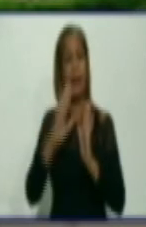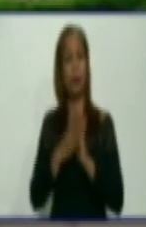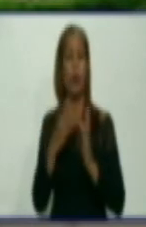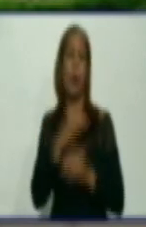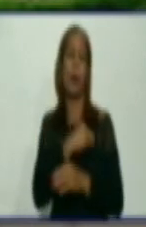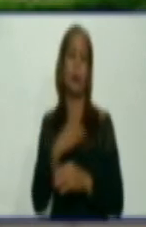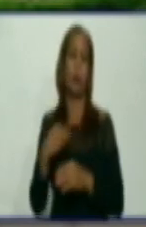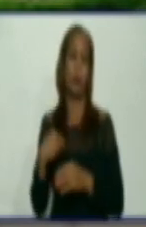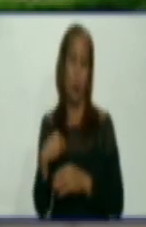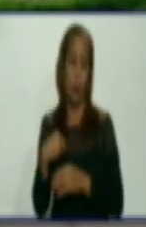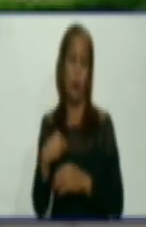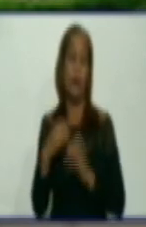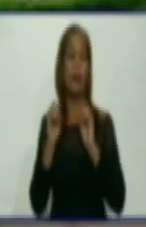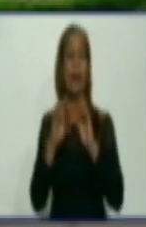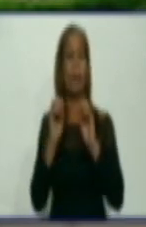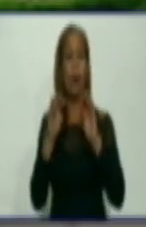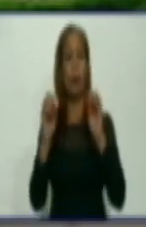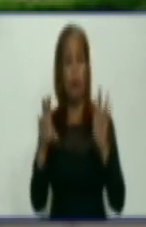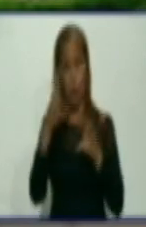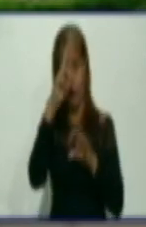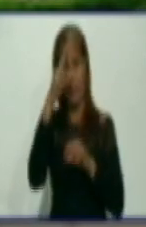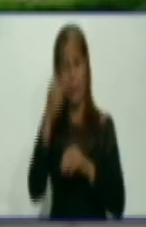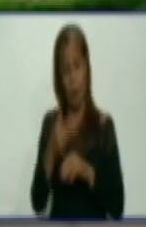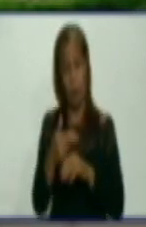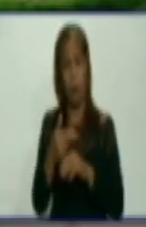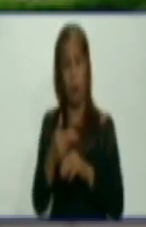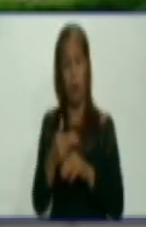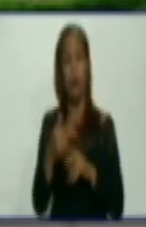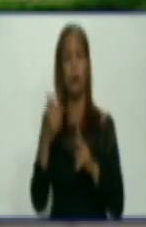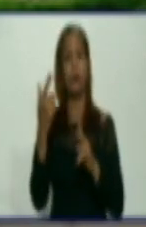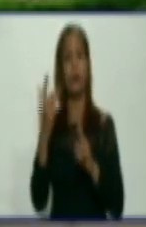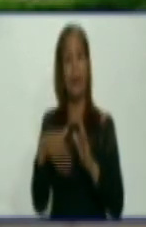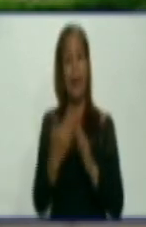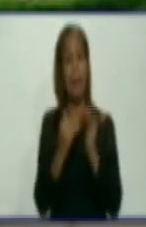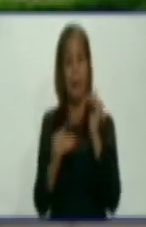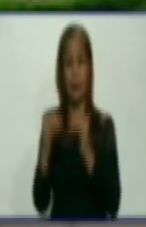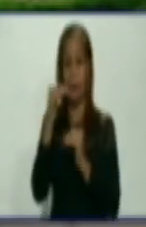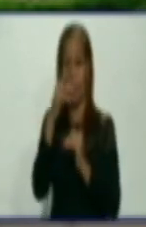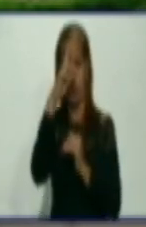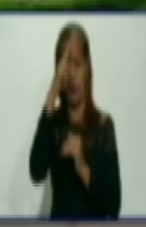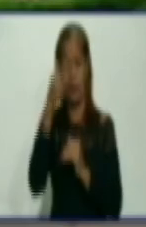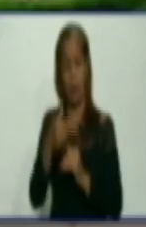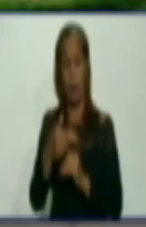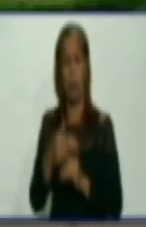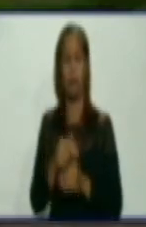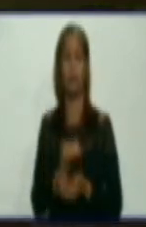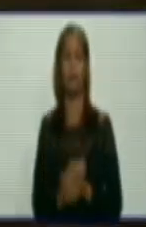Promoción de Salud y Prevención de Enfermedades del Ministerio de Salud Pública.